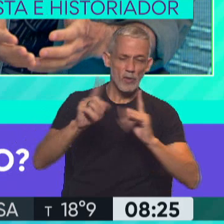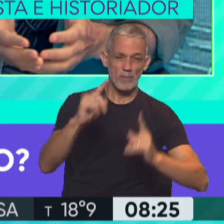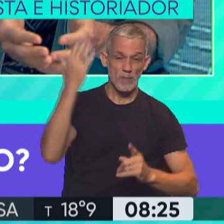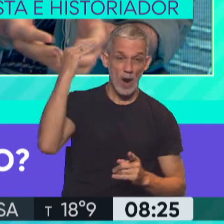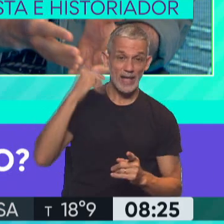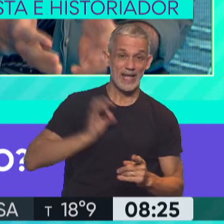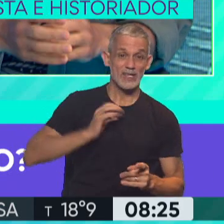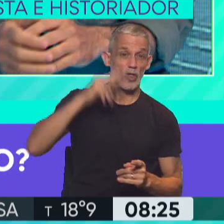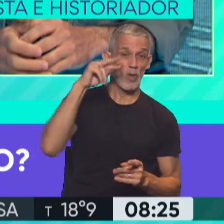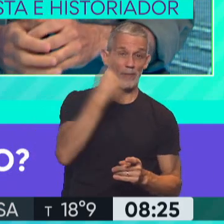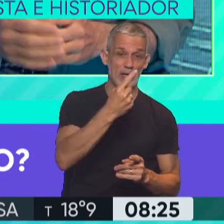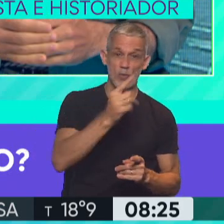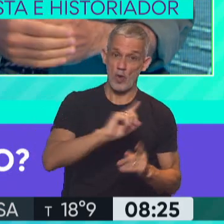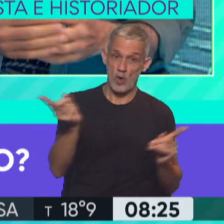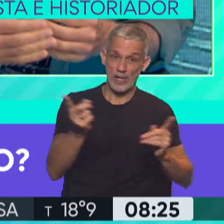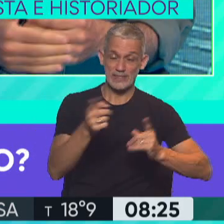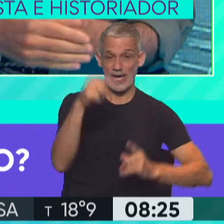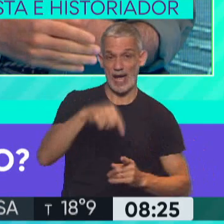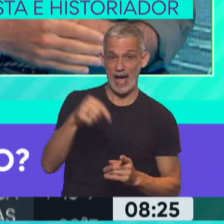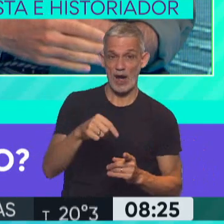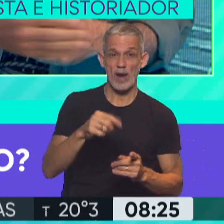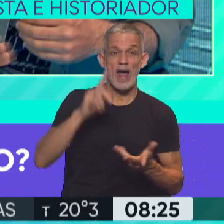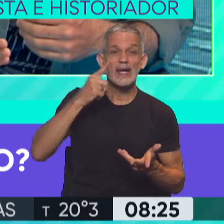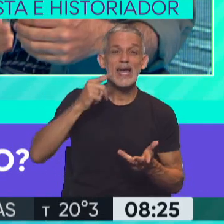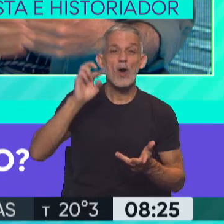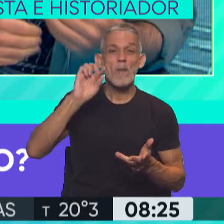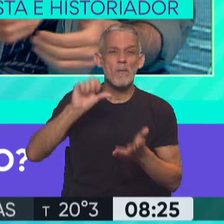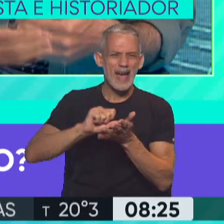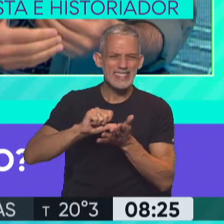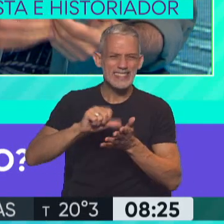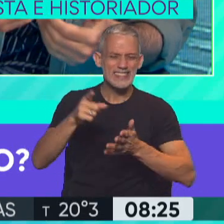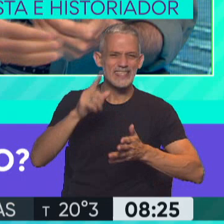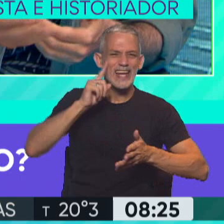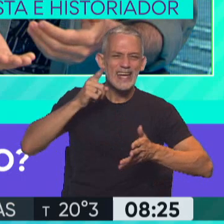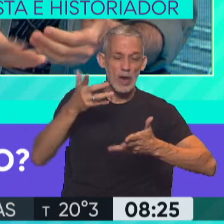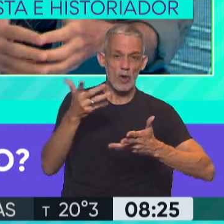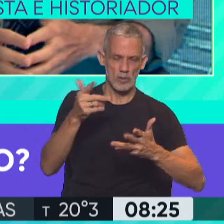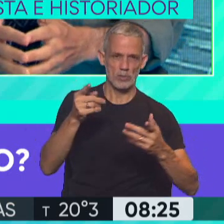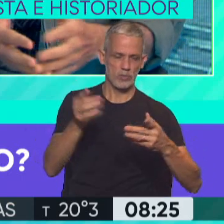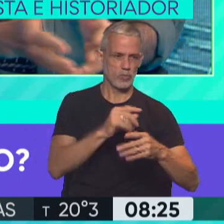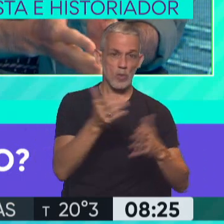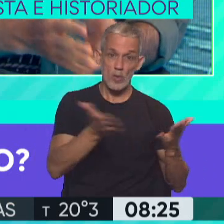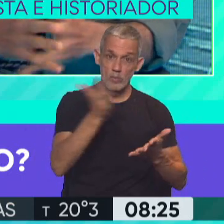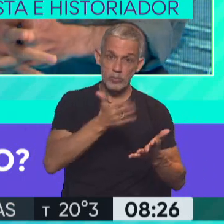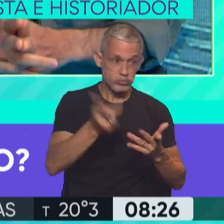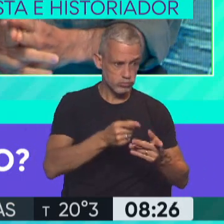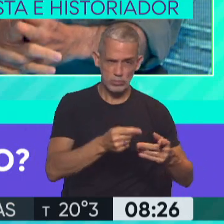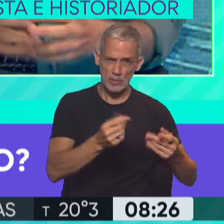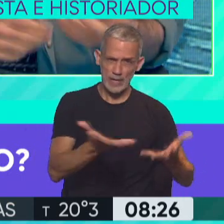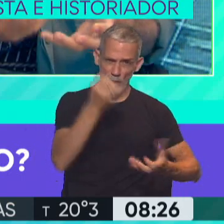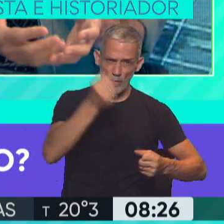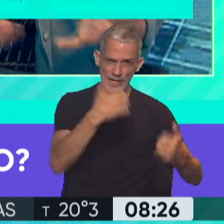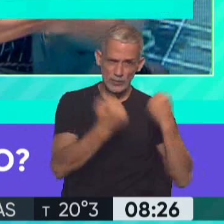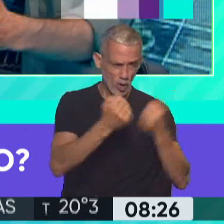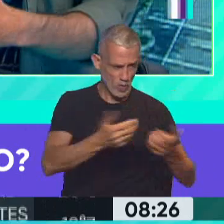en el 2001. Pensemos que en este momento el riesgo país está en niveles altísimos y sin embargo el rebote y la recuperación económica está en torno al 10%.